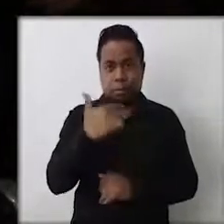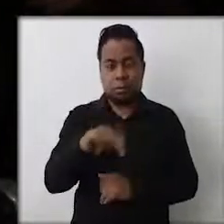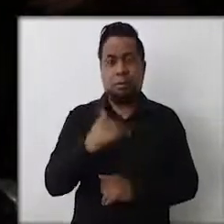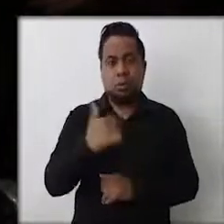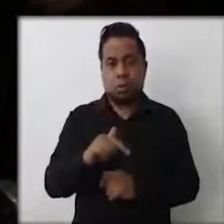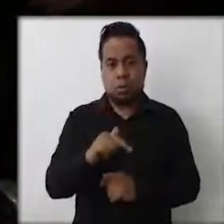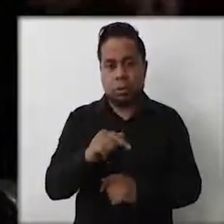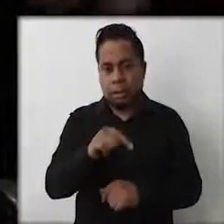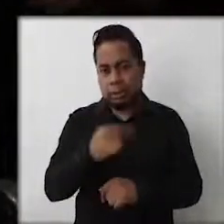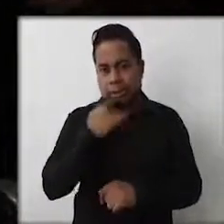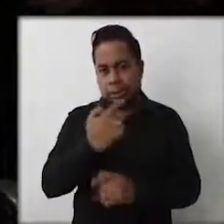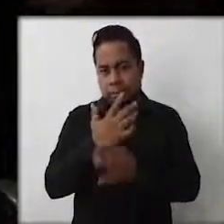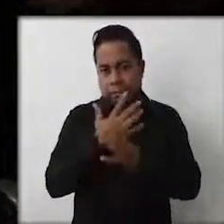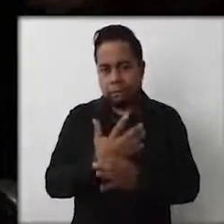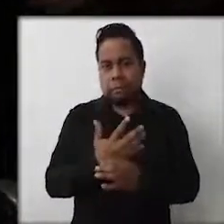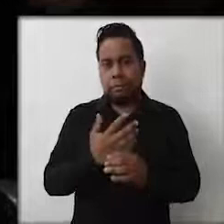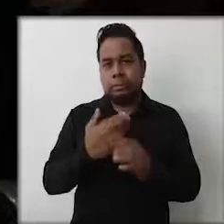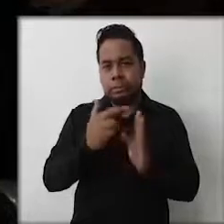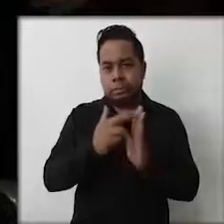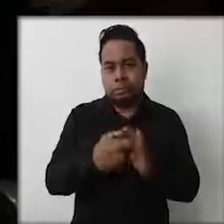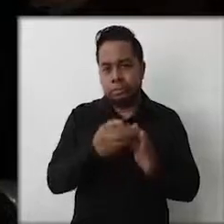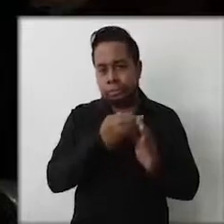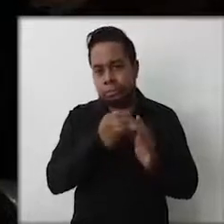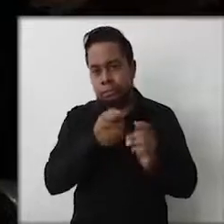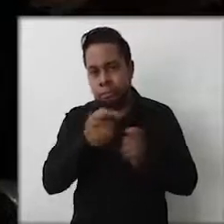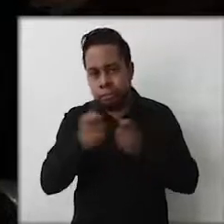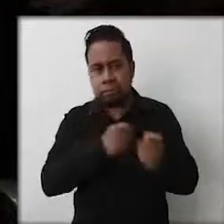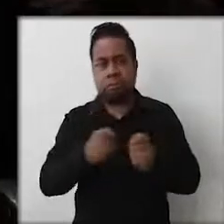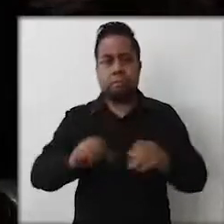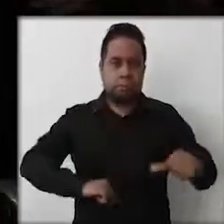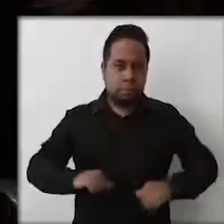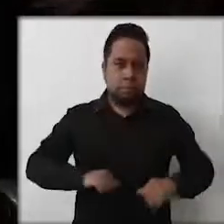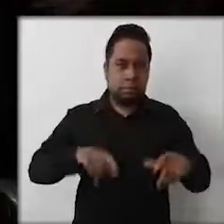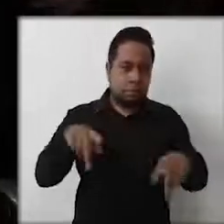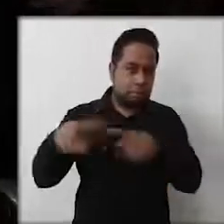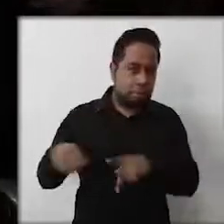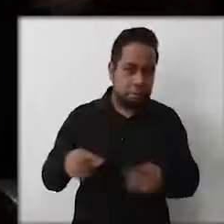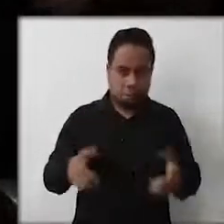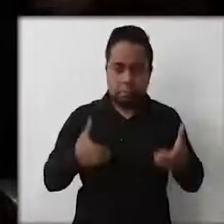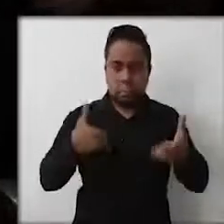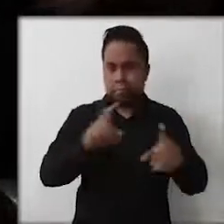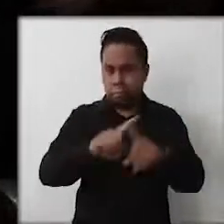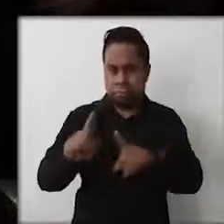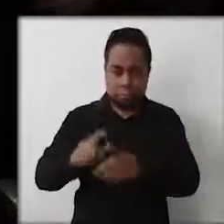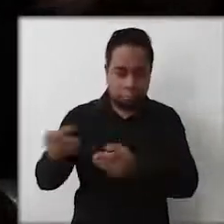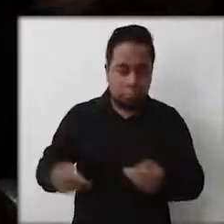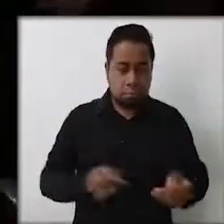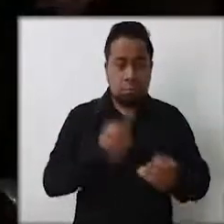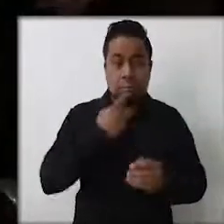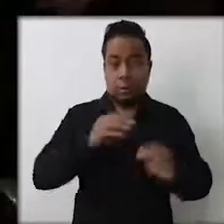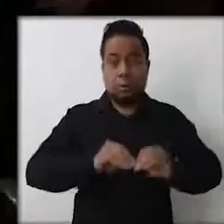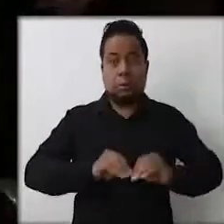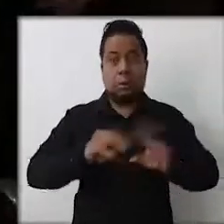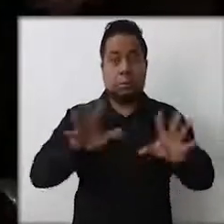de reordenamiento del comercio en vía pública aprobado por este cabildo,